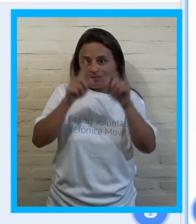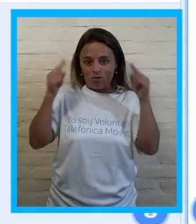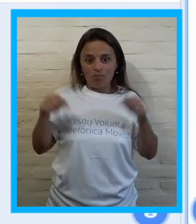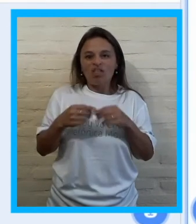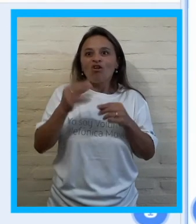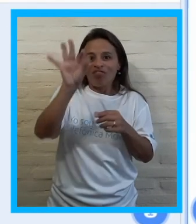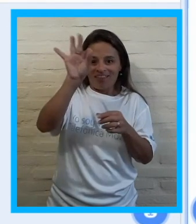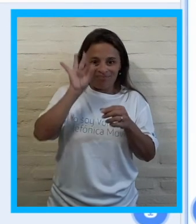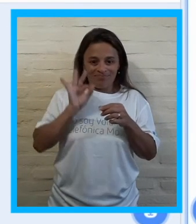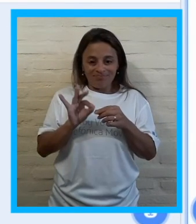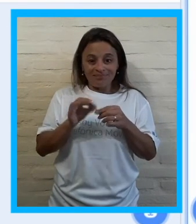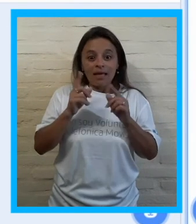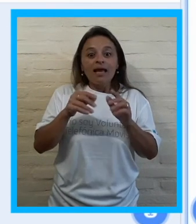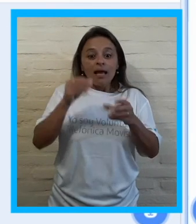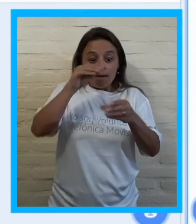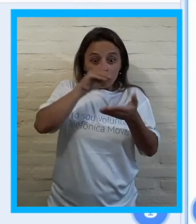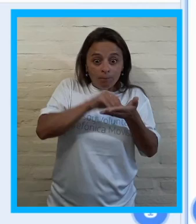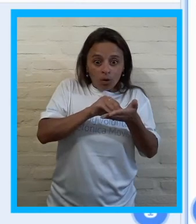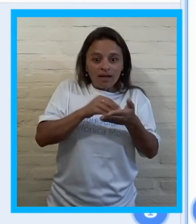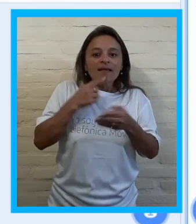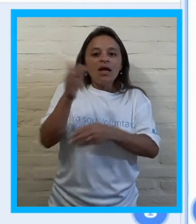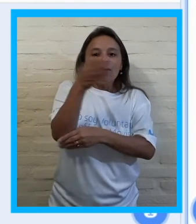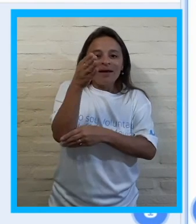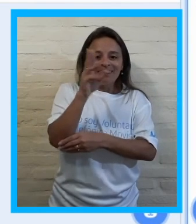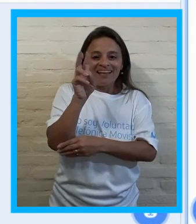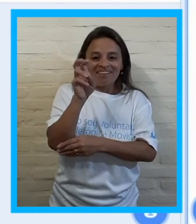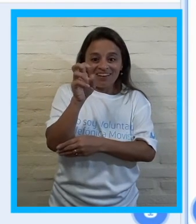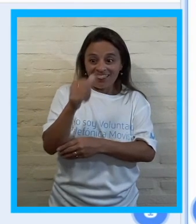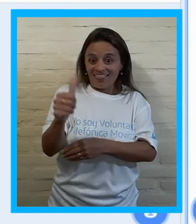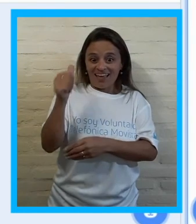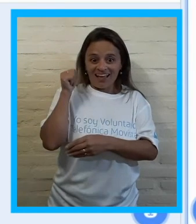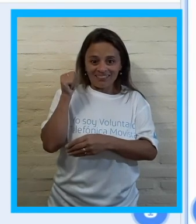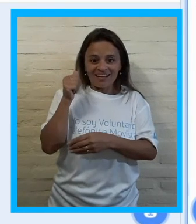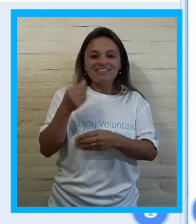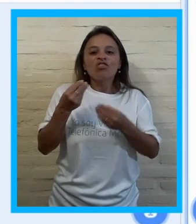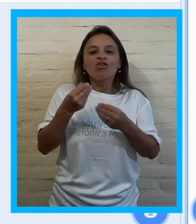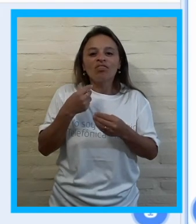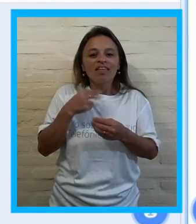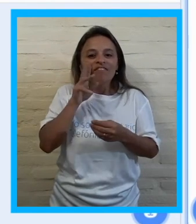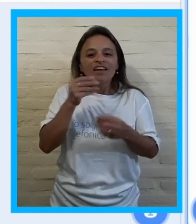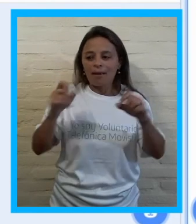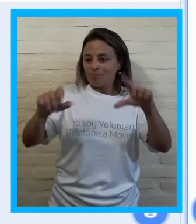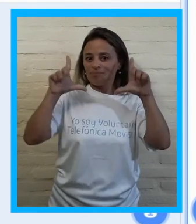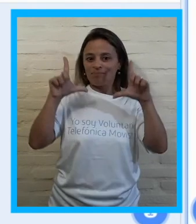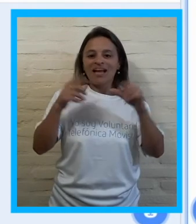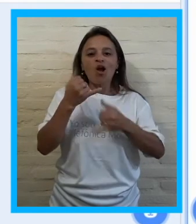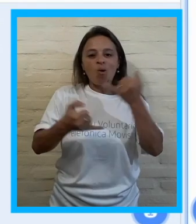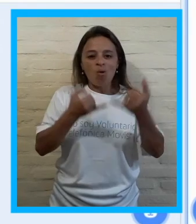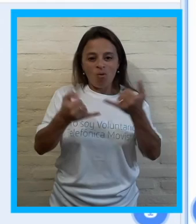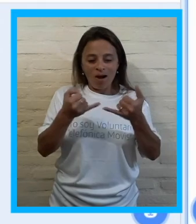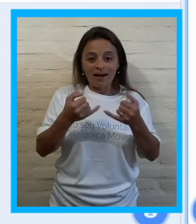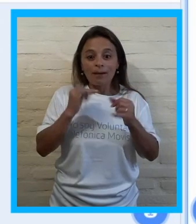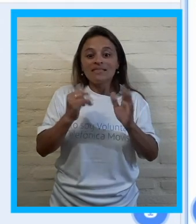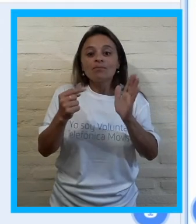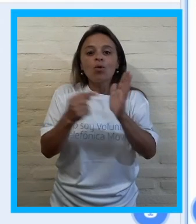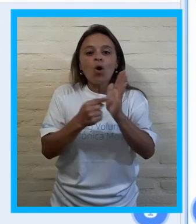después. En el escenario programamos que al presionar bandera verde aparezca el fondo donde vamos a jugar. Luego hay que programar